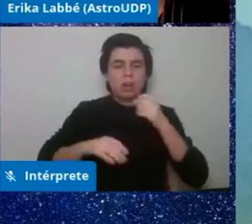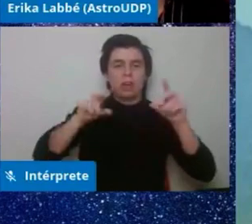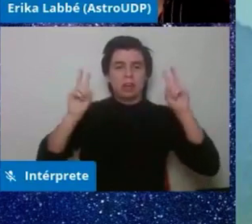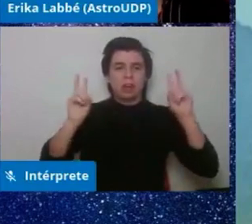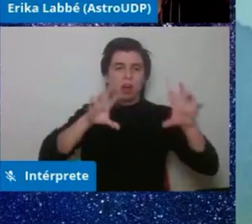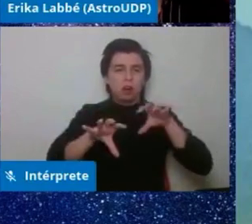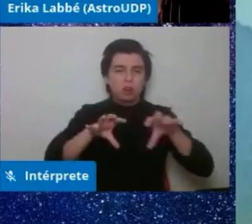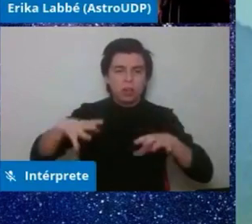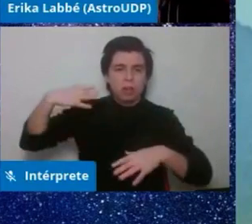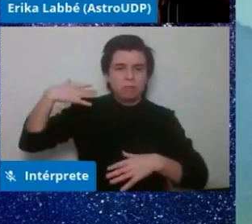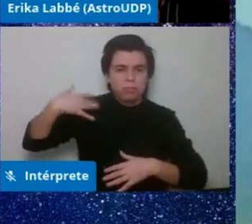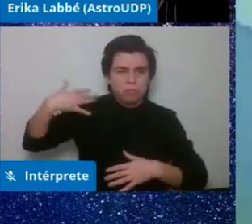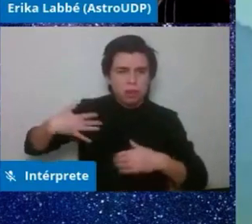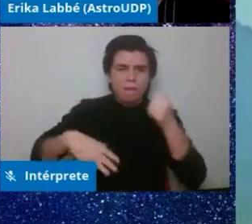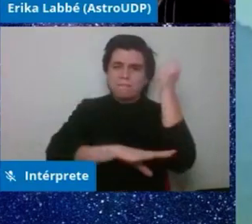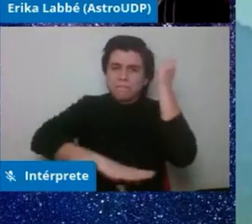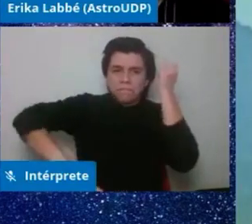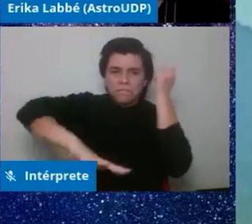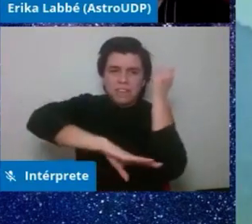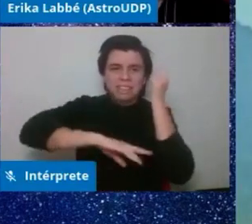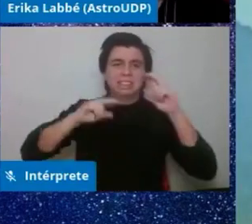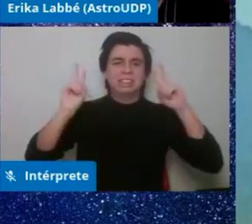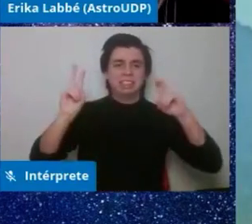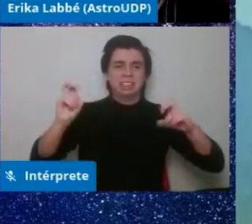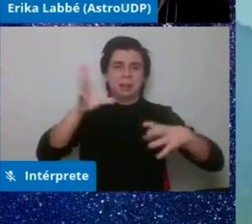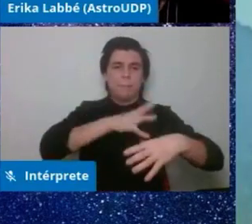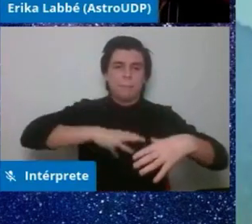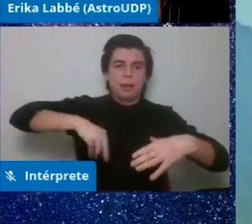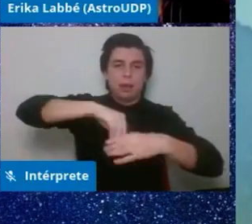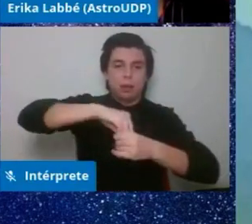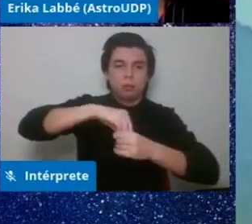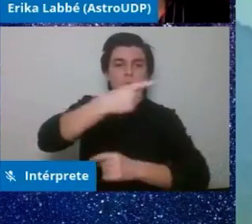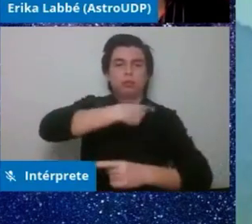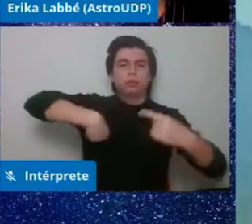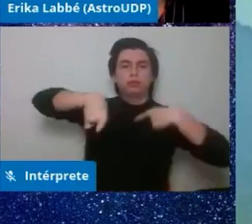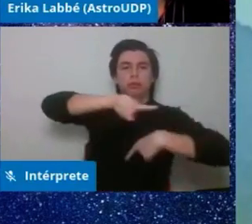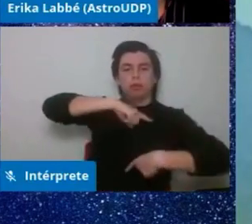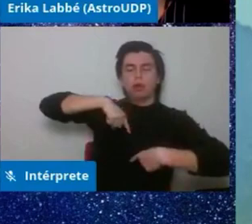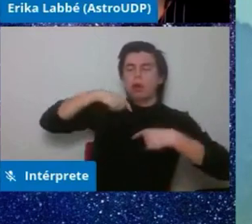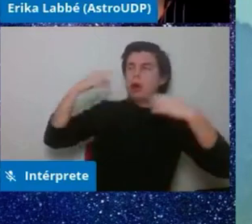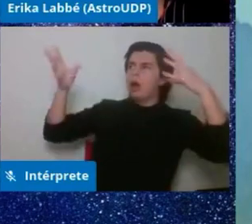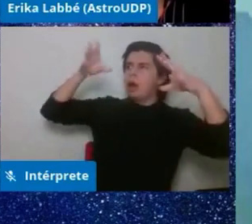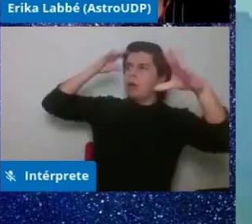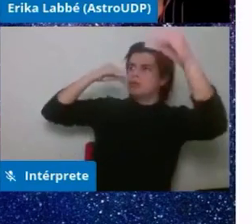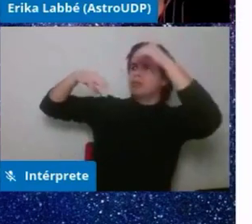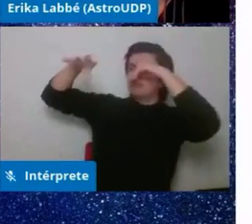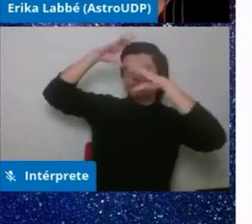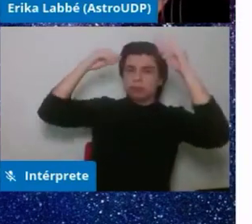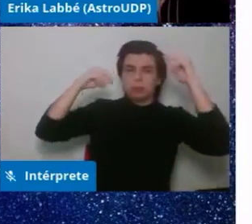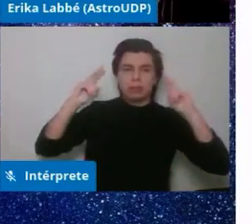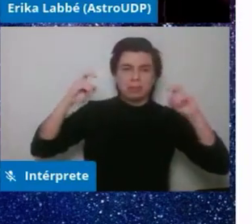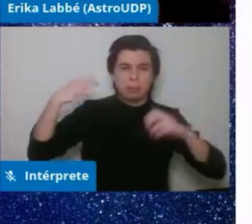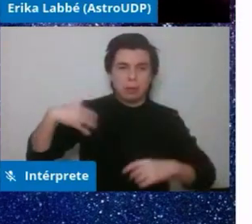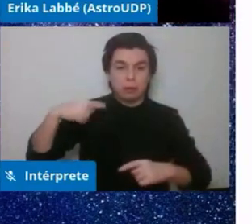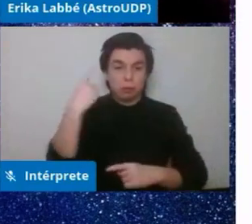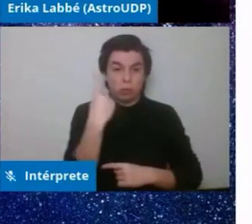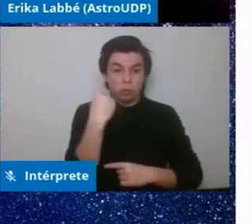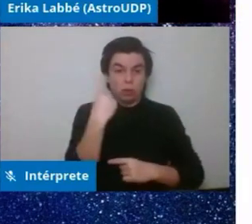a medida que vamos colaborando entre todos y enseñándonos entre todos. Uno de ellos es el concepto de la